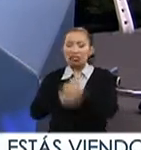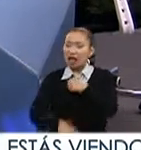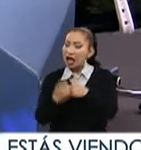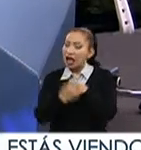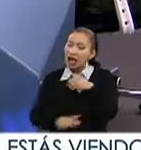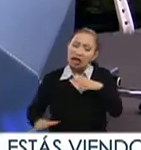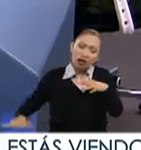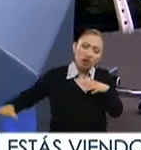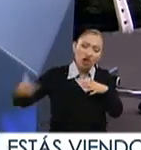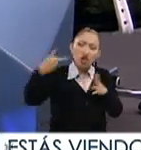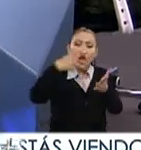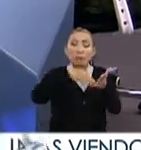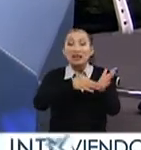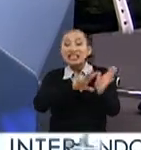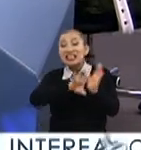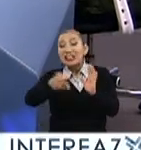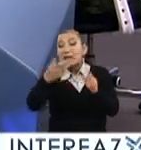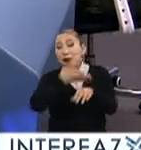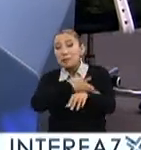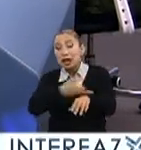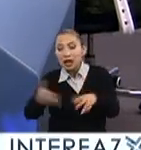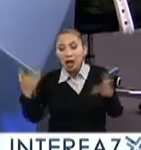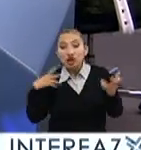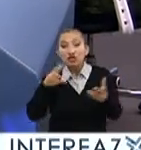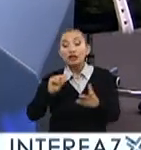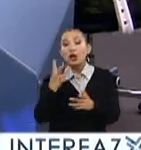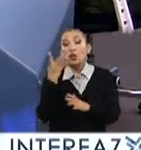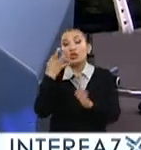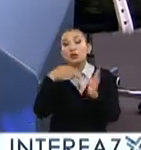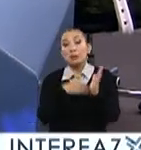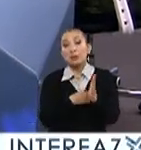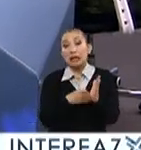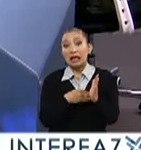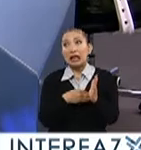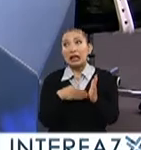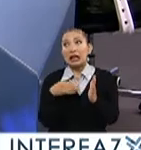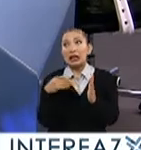en como 2.500 familias, generando 84,000